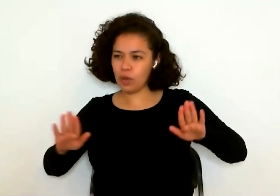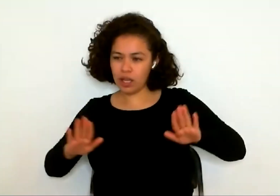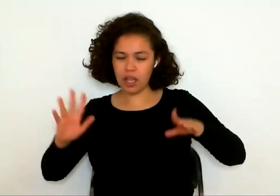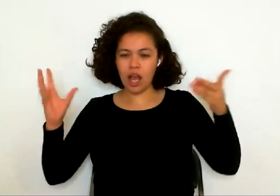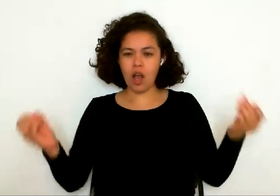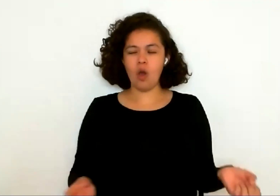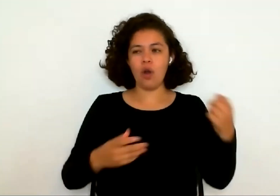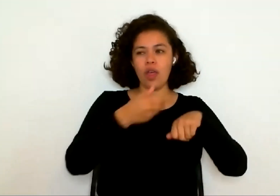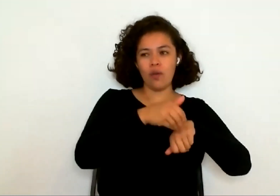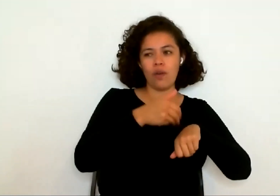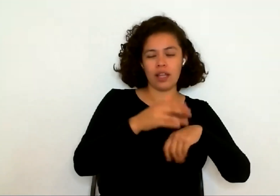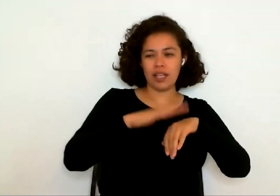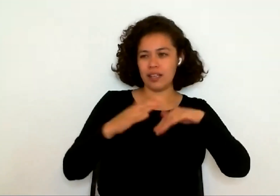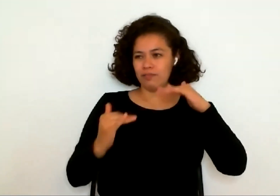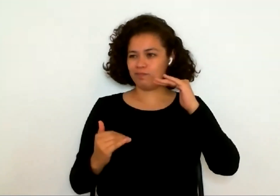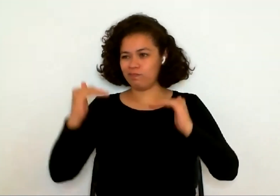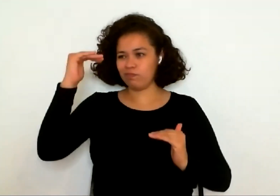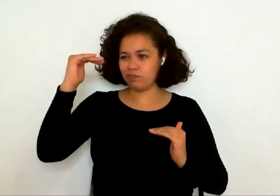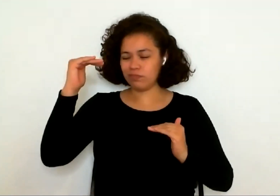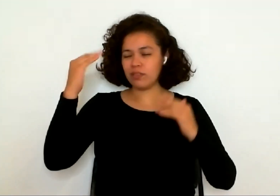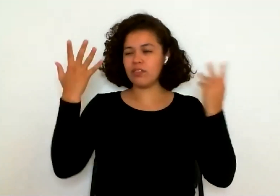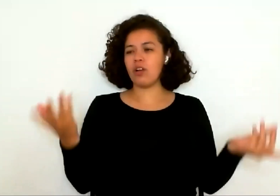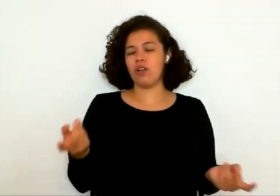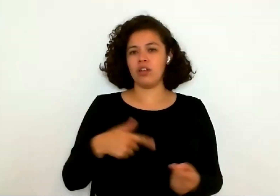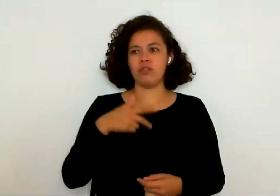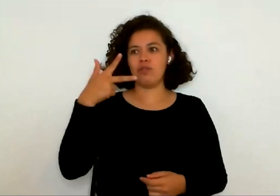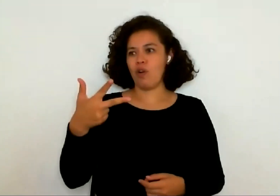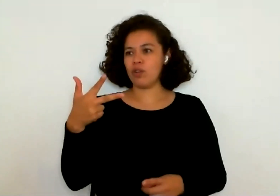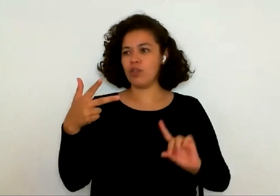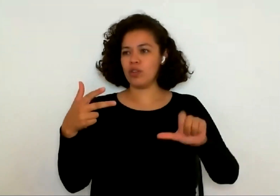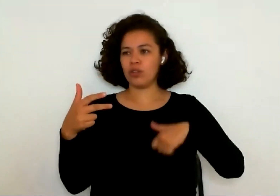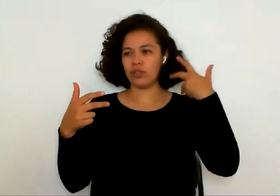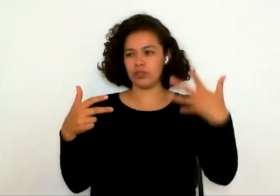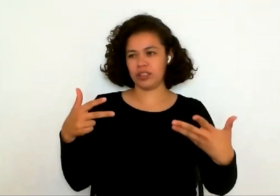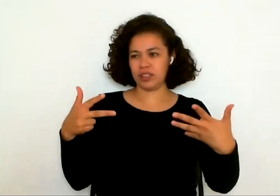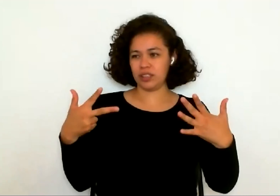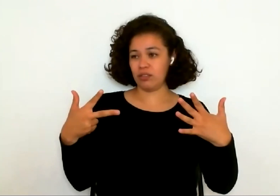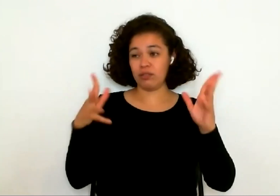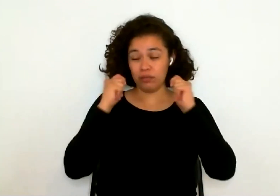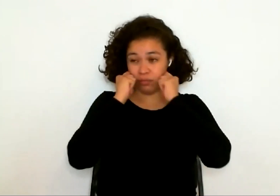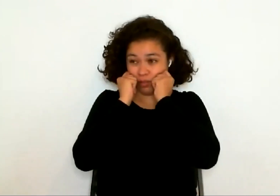o está bien que por ejemplo, que en uno haya 8 y en el otro nada más haya 5.